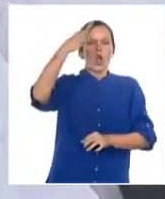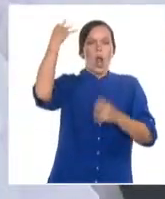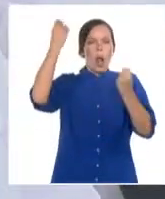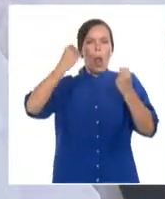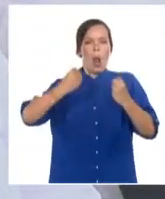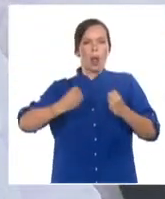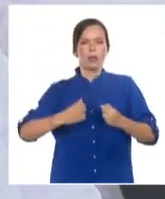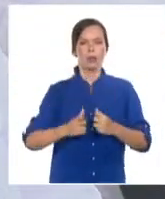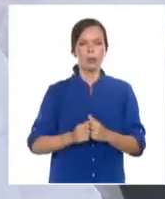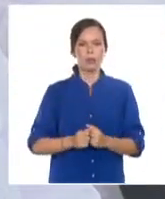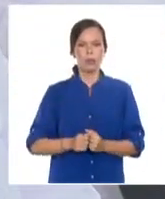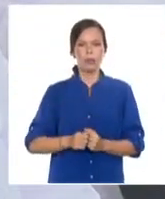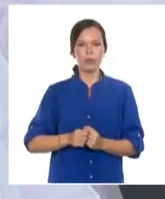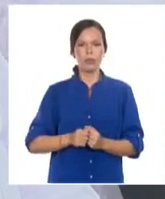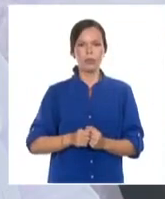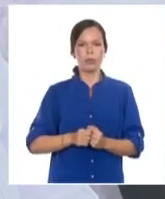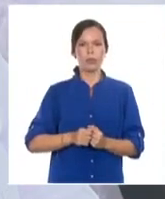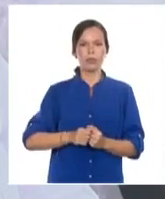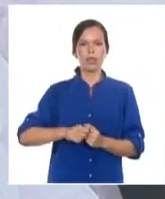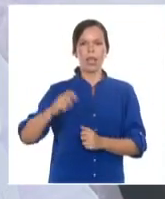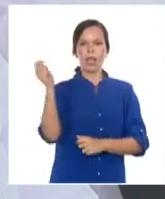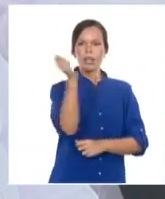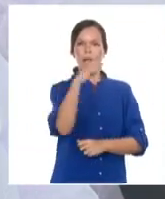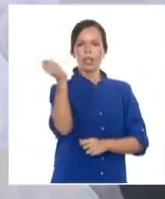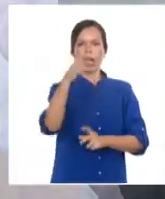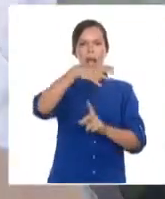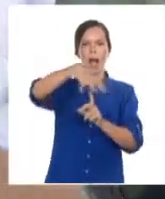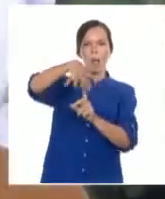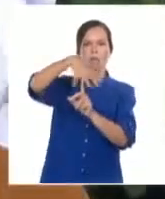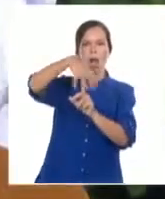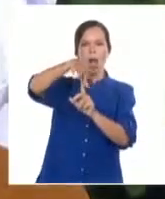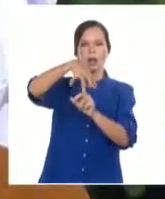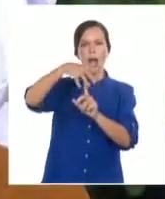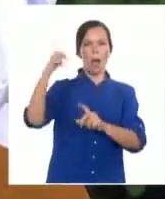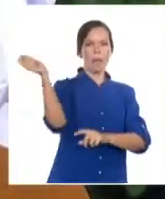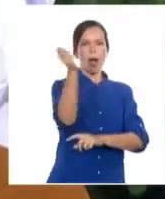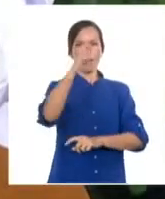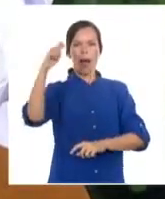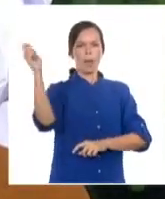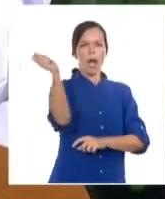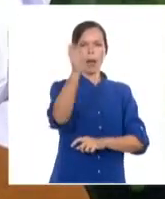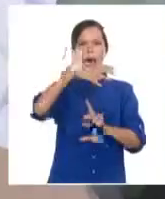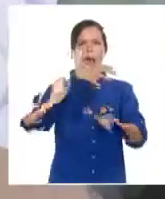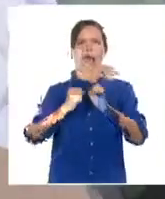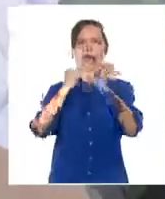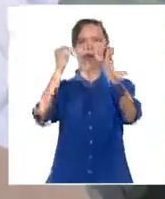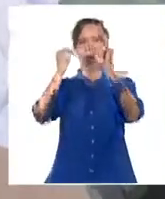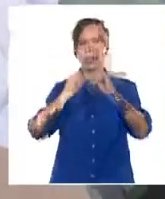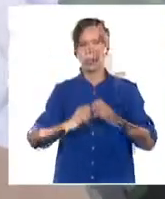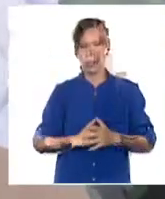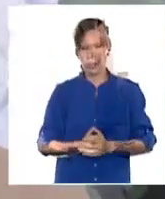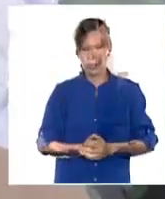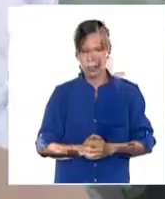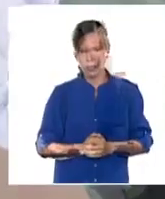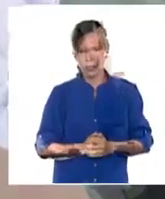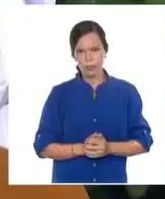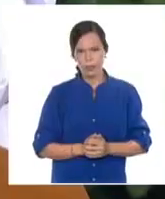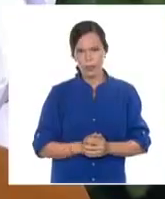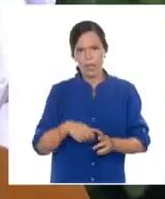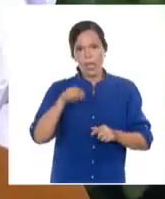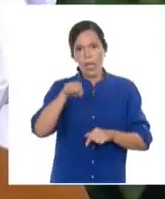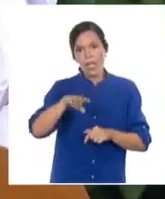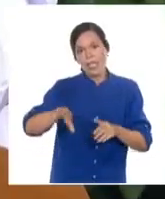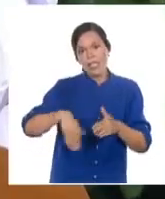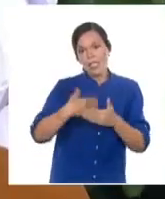nunca y llamó a todos a formar ese día en la de majagua desaparecieron los distingos entre blancos y